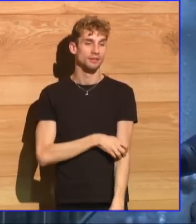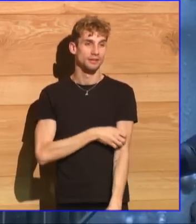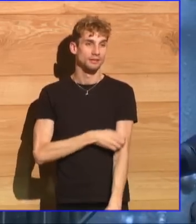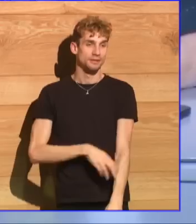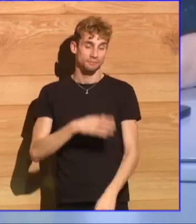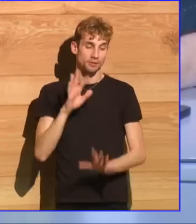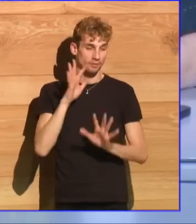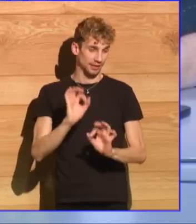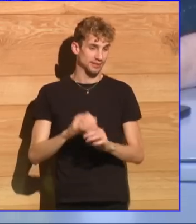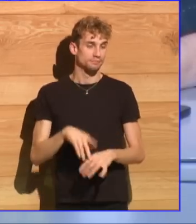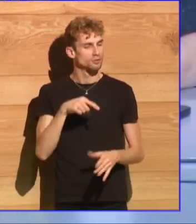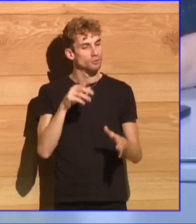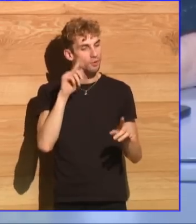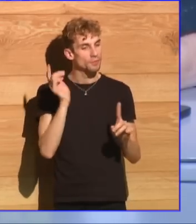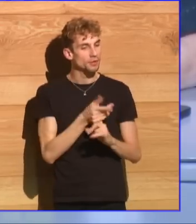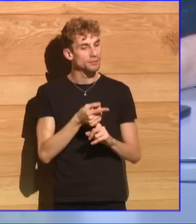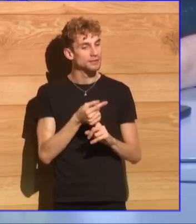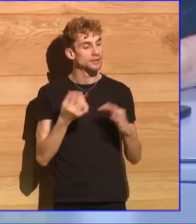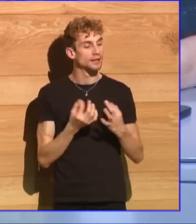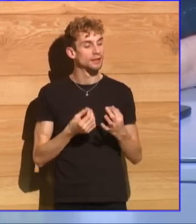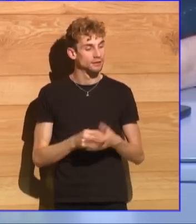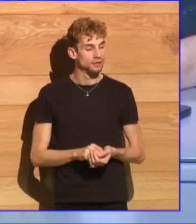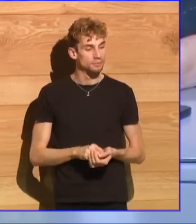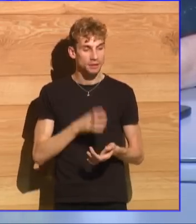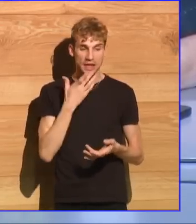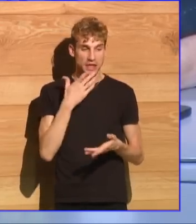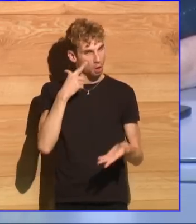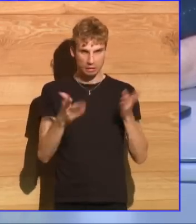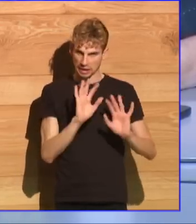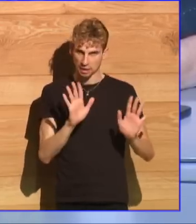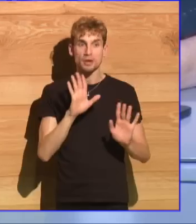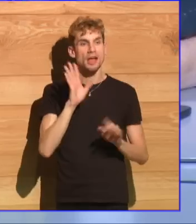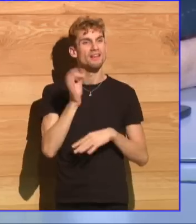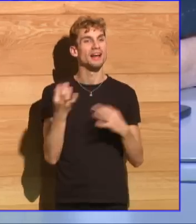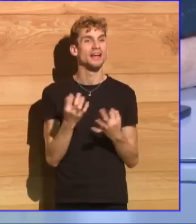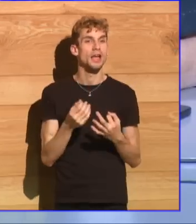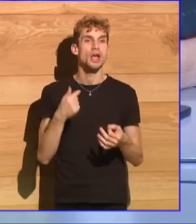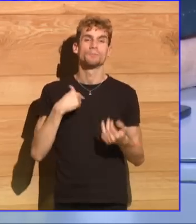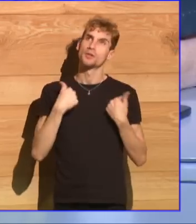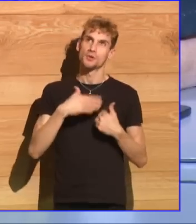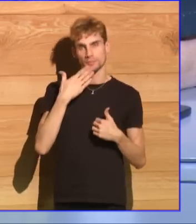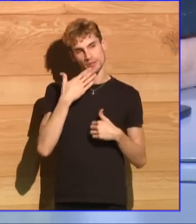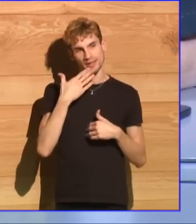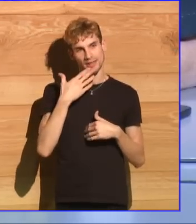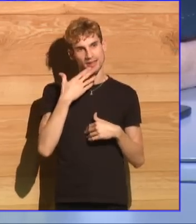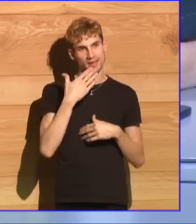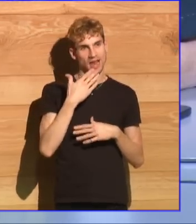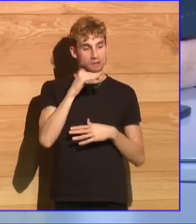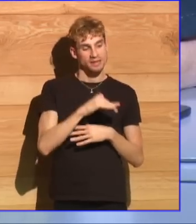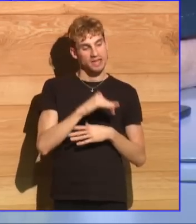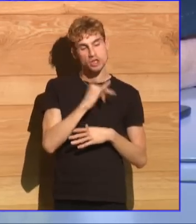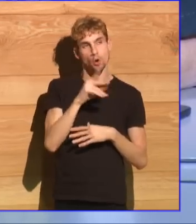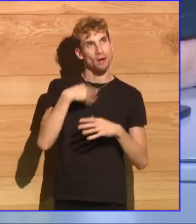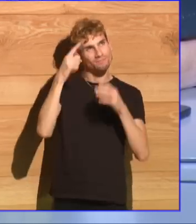¿Pero qué descubriste ahí? Porque, hombre, sin comparar nada, pero es verdad que hay. Yo puedo ver al pequeño Juan Gómez